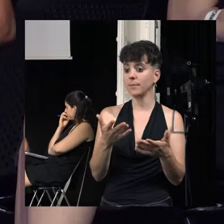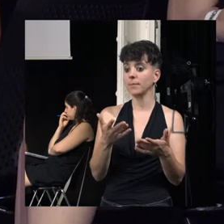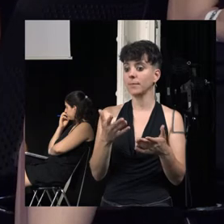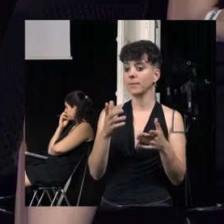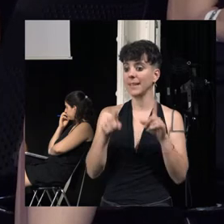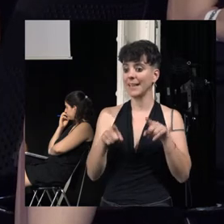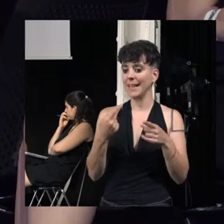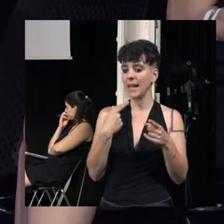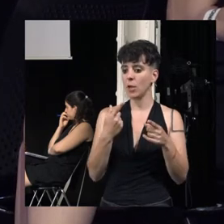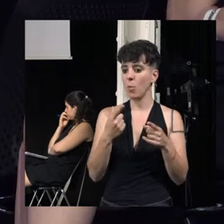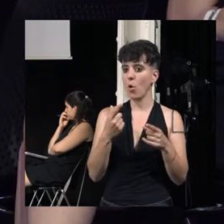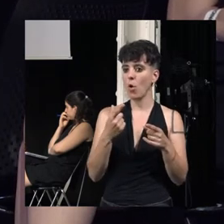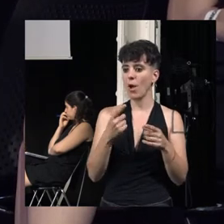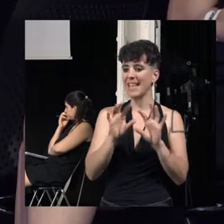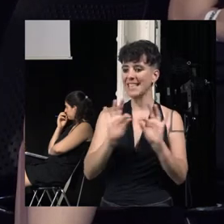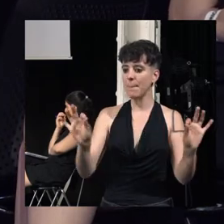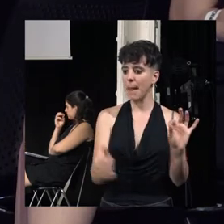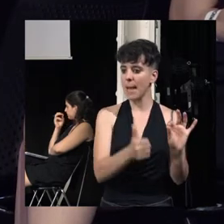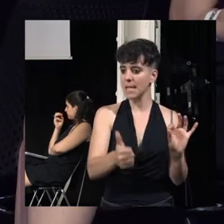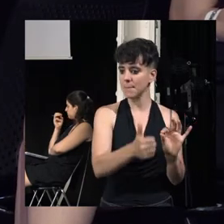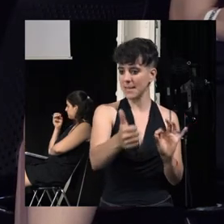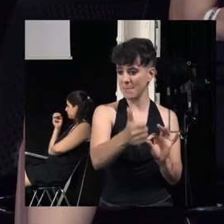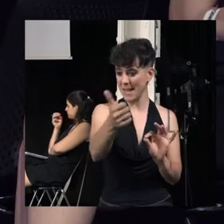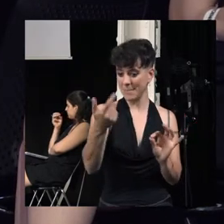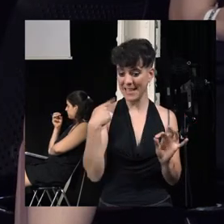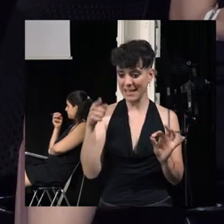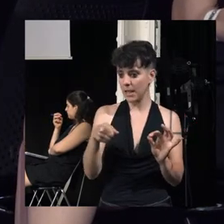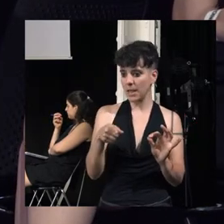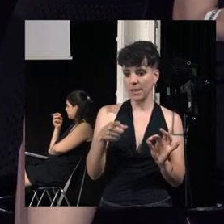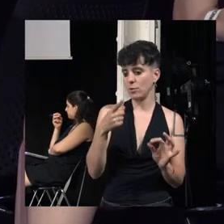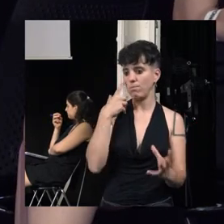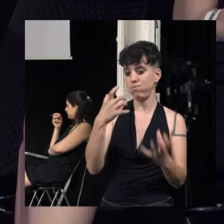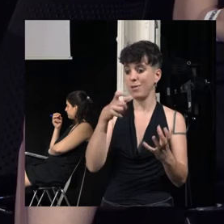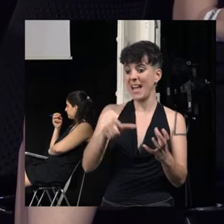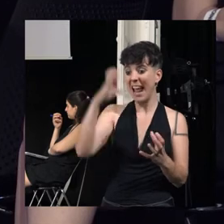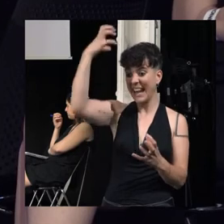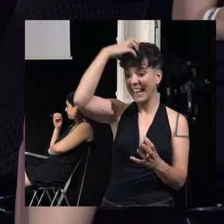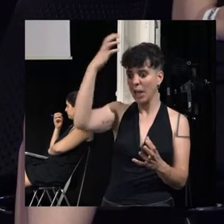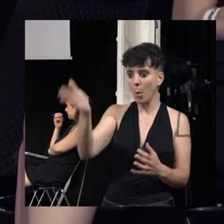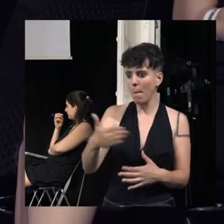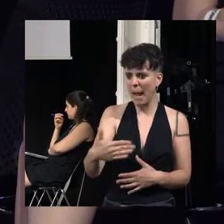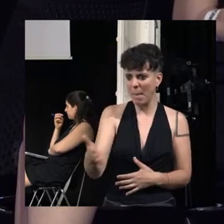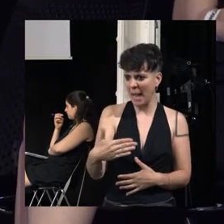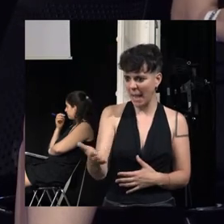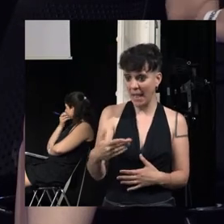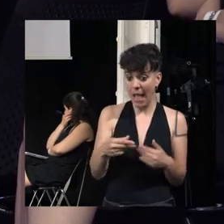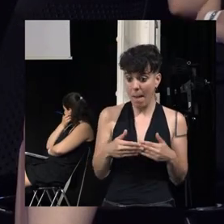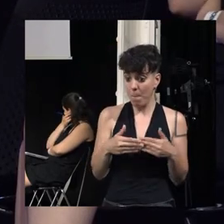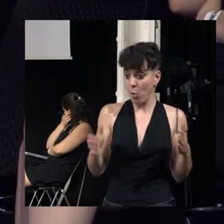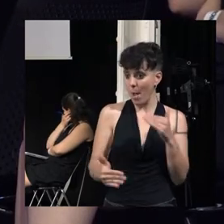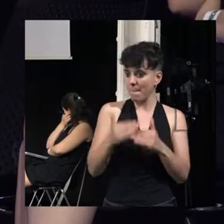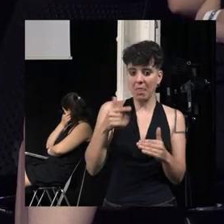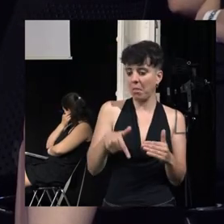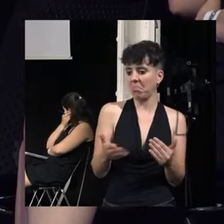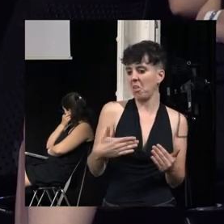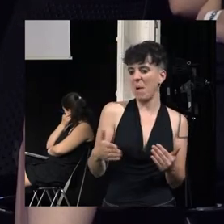Y este se va simplificando. El caso más extremo es el del rey, que no vale apenas para nada en la apertura,